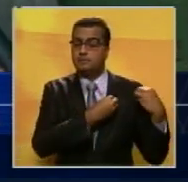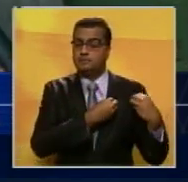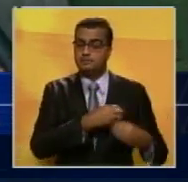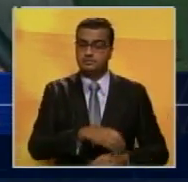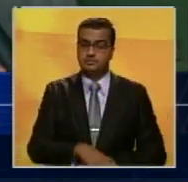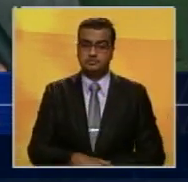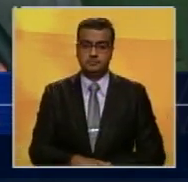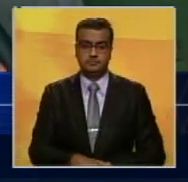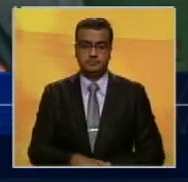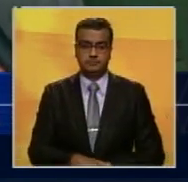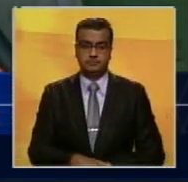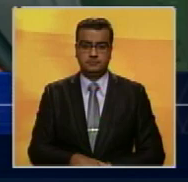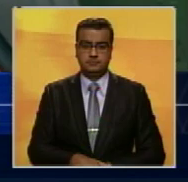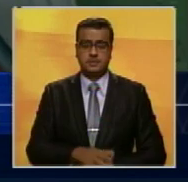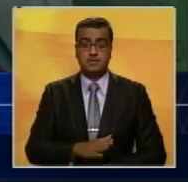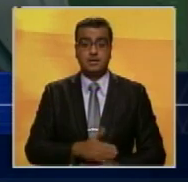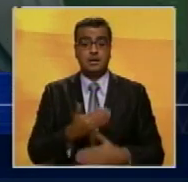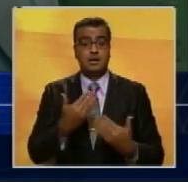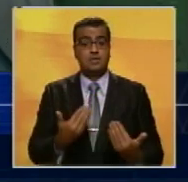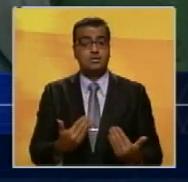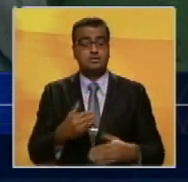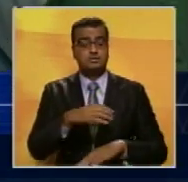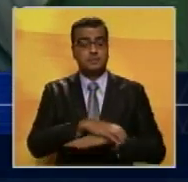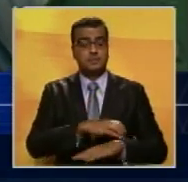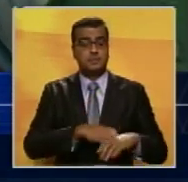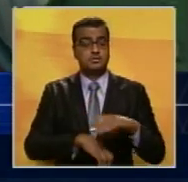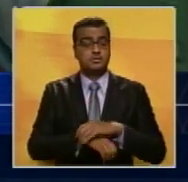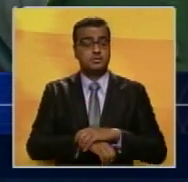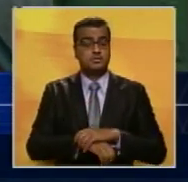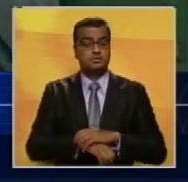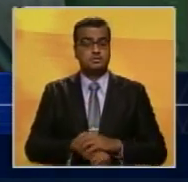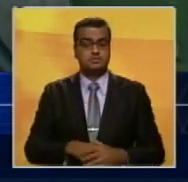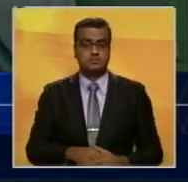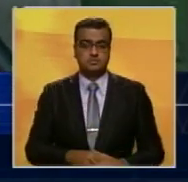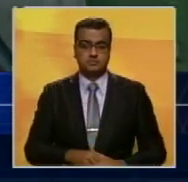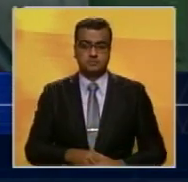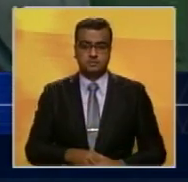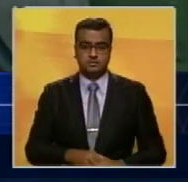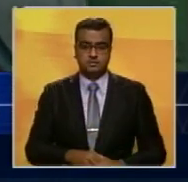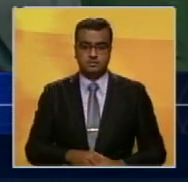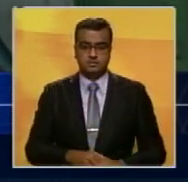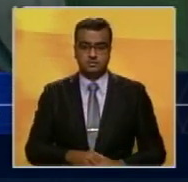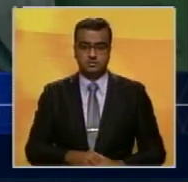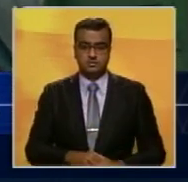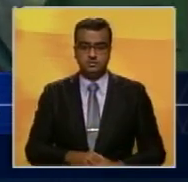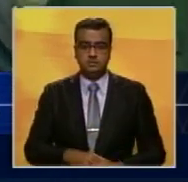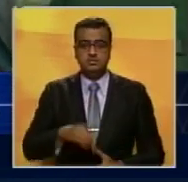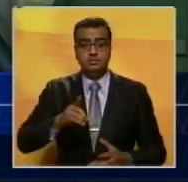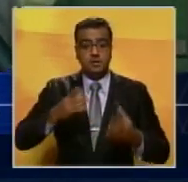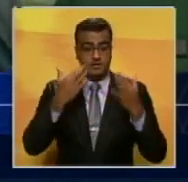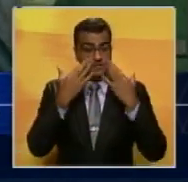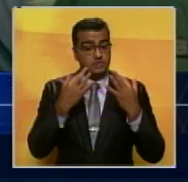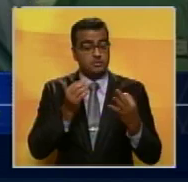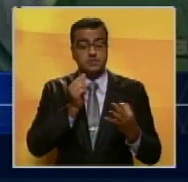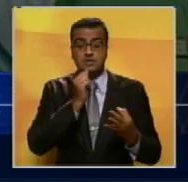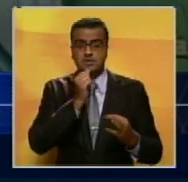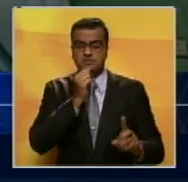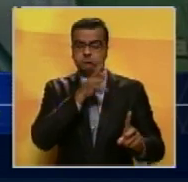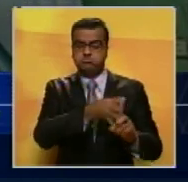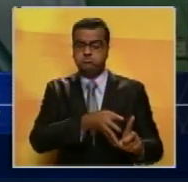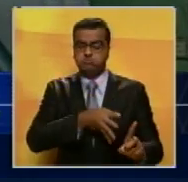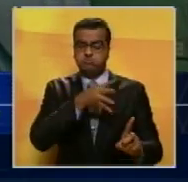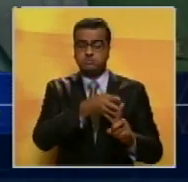identificadas. Están ahorita librándose las órdenes de aprehensiones, los allanamientos, las capturas. Reverol advirtió que quienes